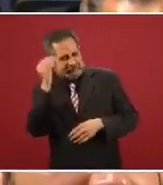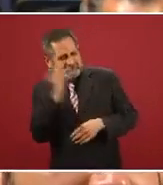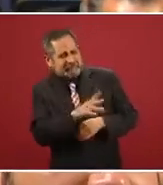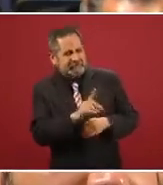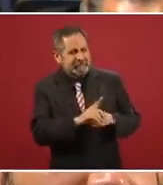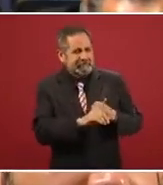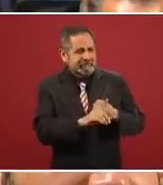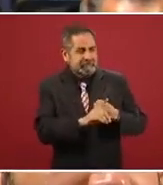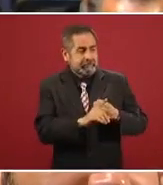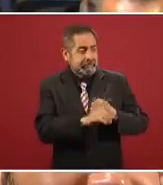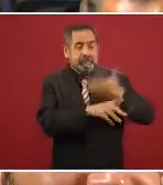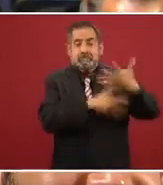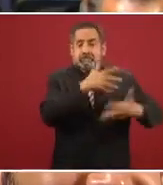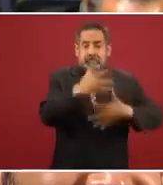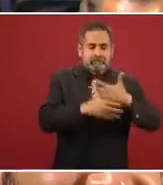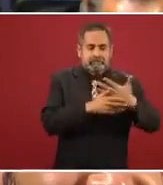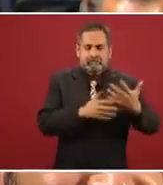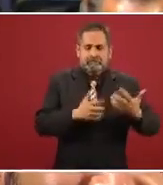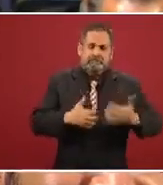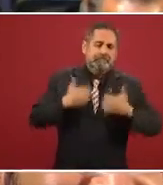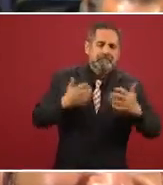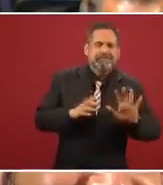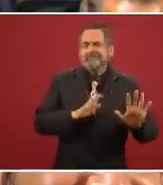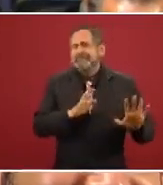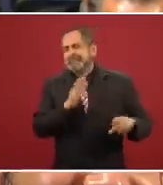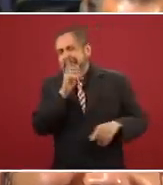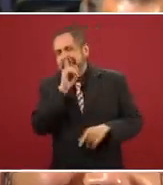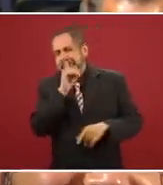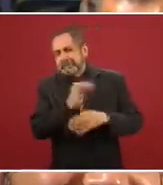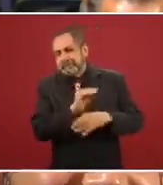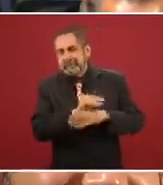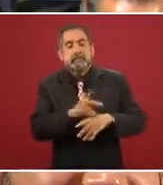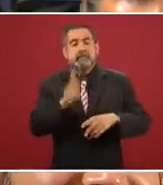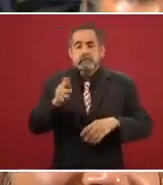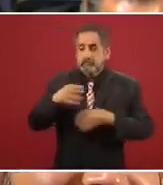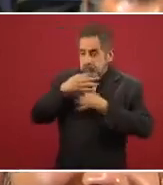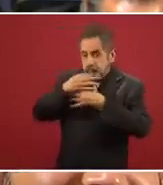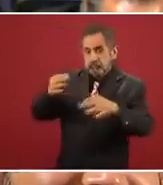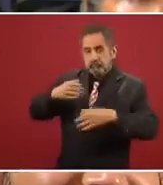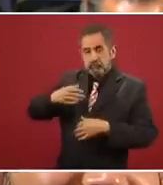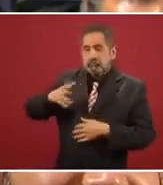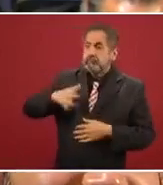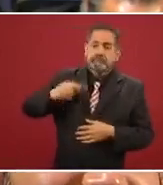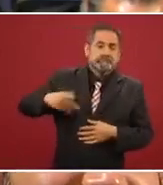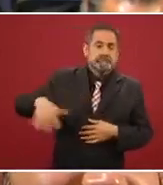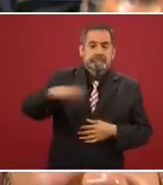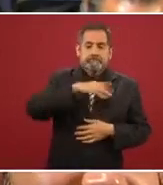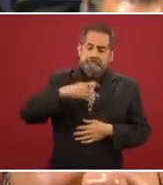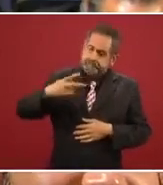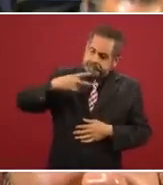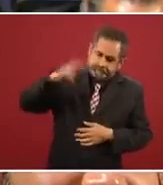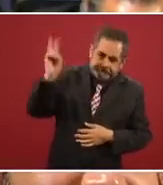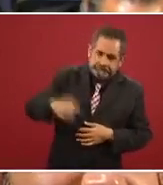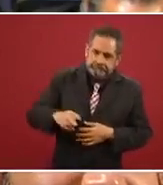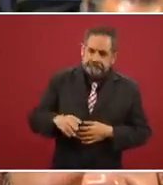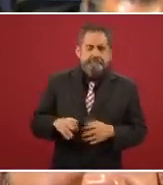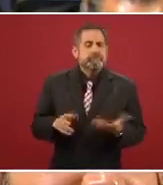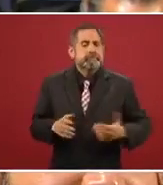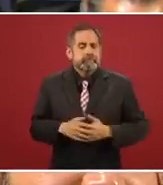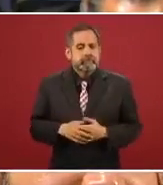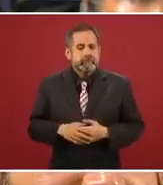a los conservadores, pero es importante hablarle al pueblo con la verdad. ¿Qué opinión le merecen a